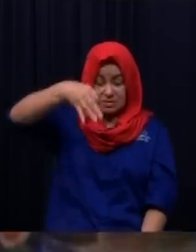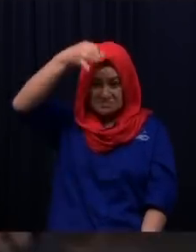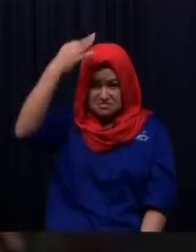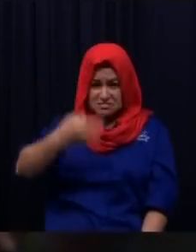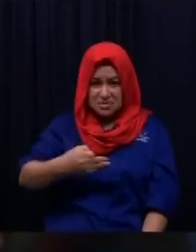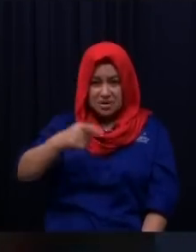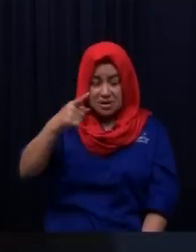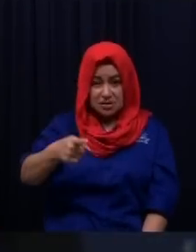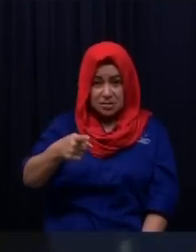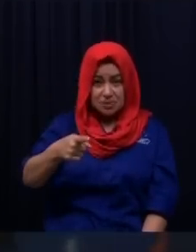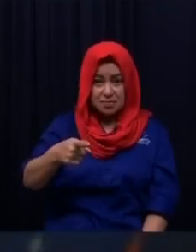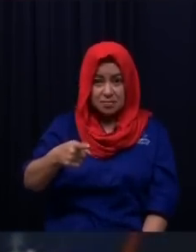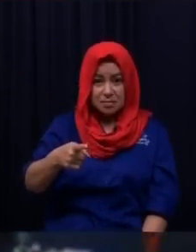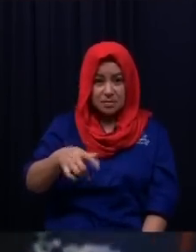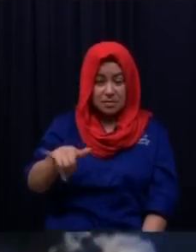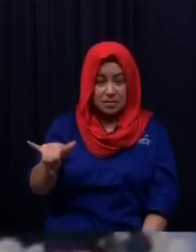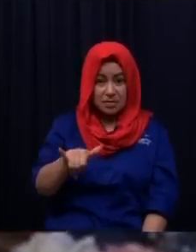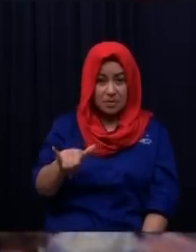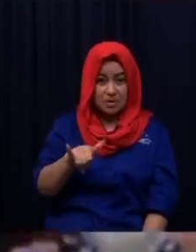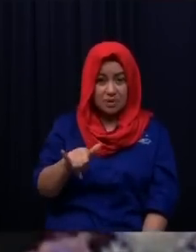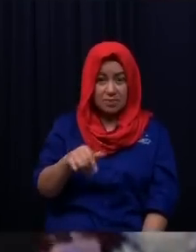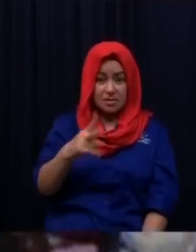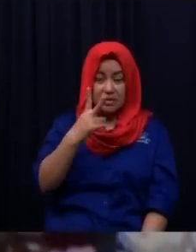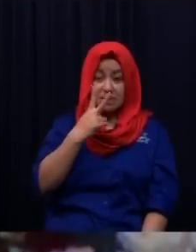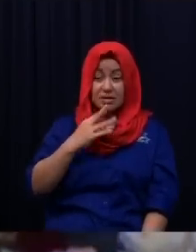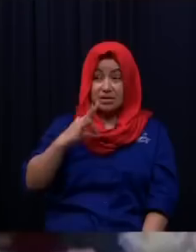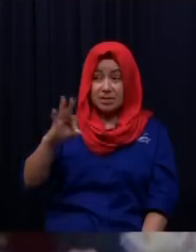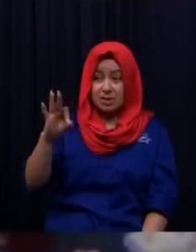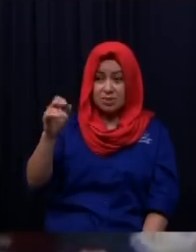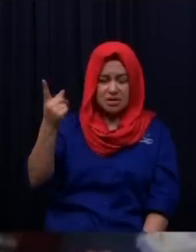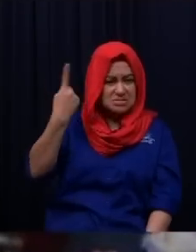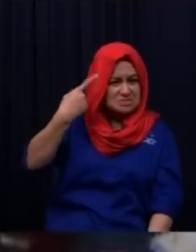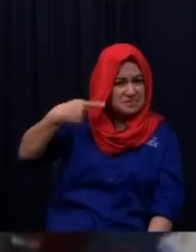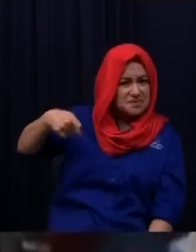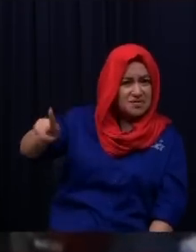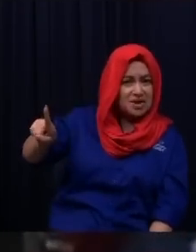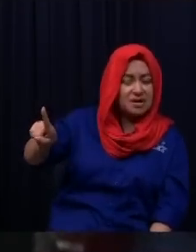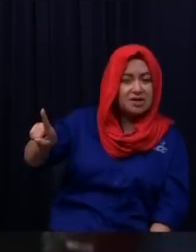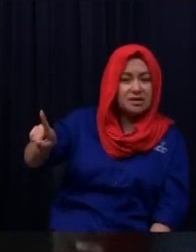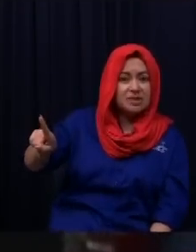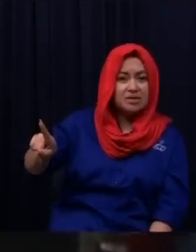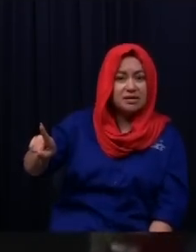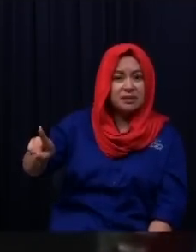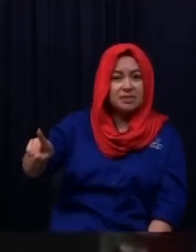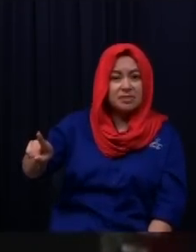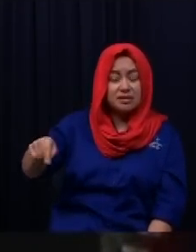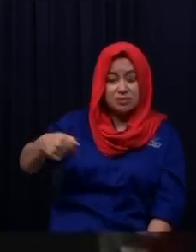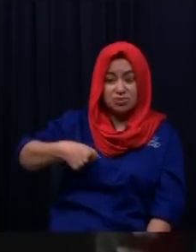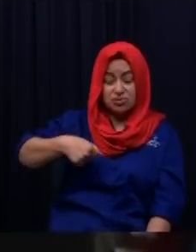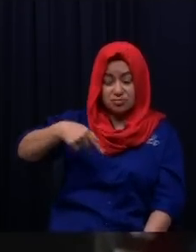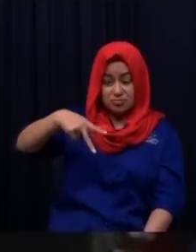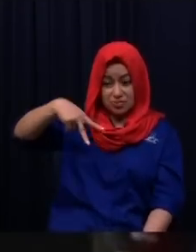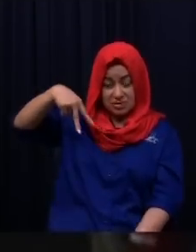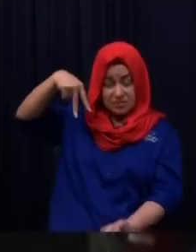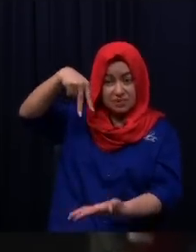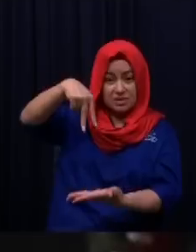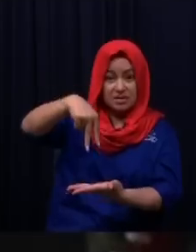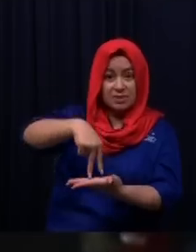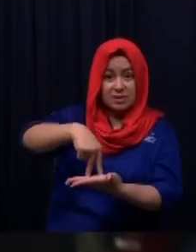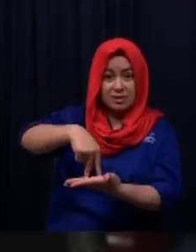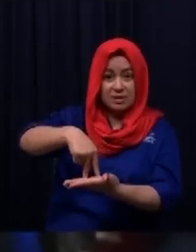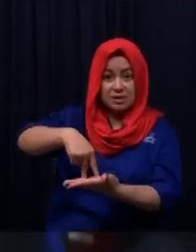hijo pródigo. Me levantaré y volveré a la casa de mi padre. El padre está aquí